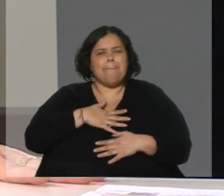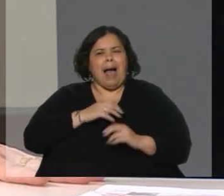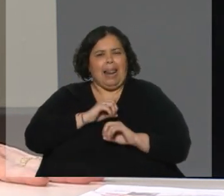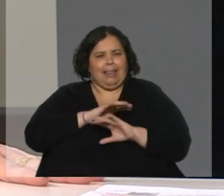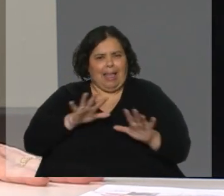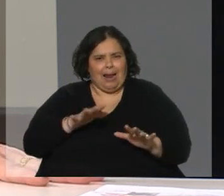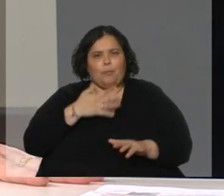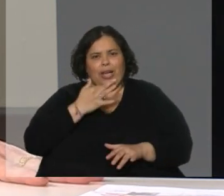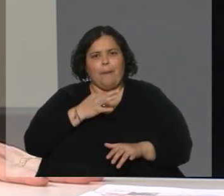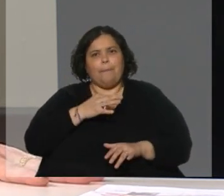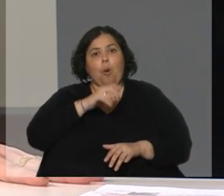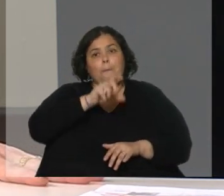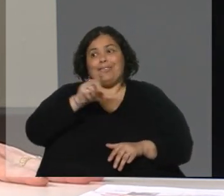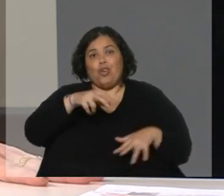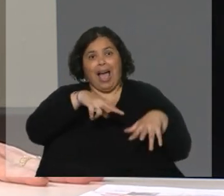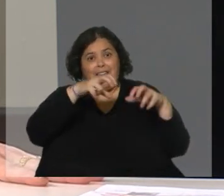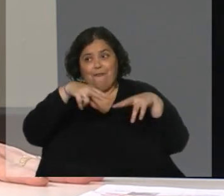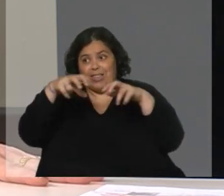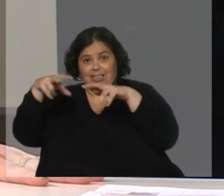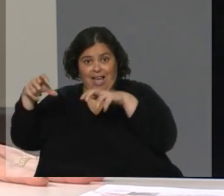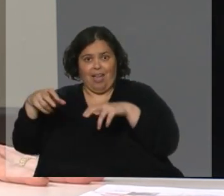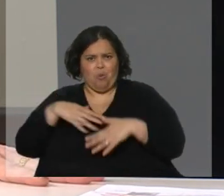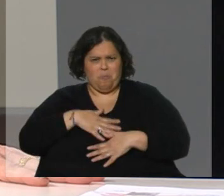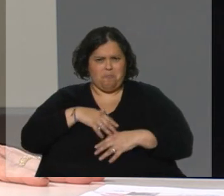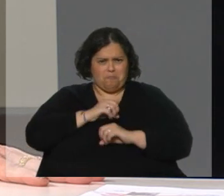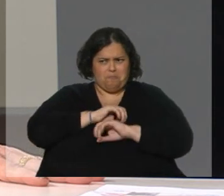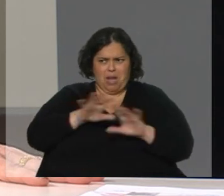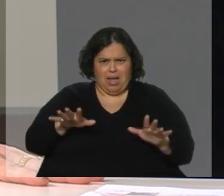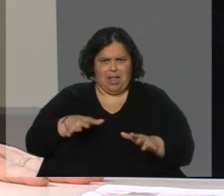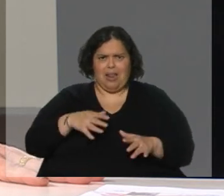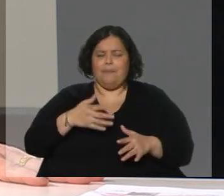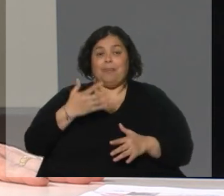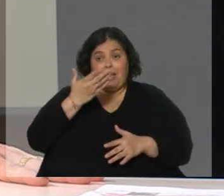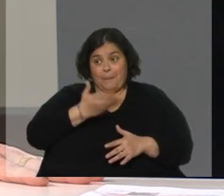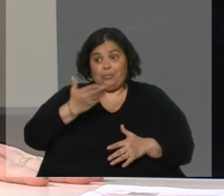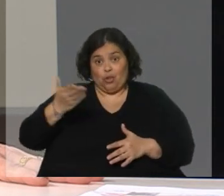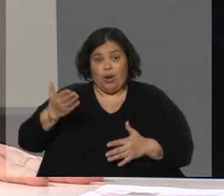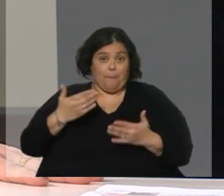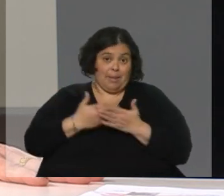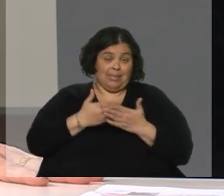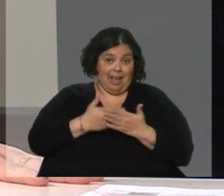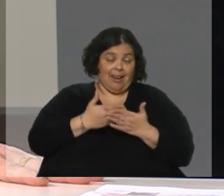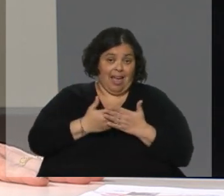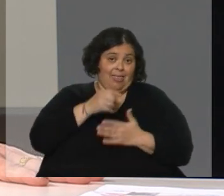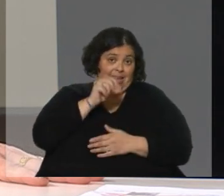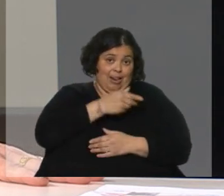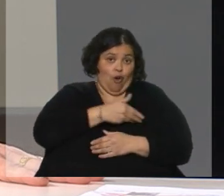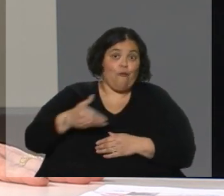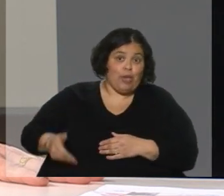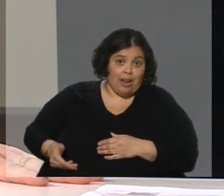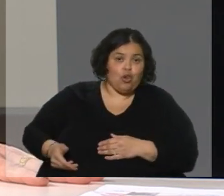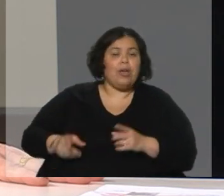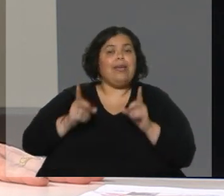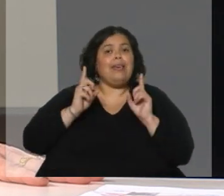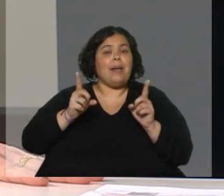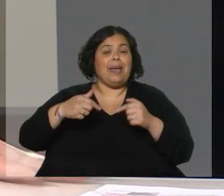por parte de los investigados que que además era justamente la gente cercana al gobierno y que mi